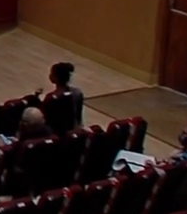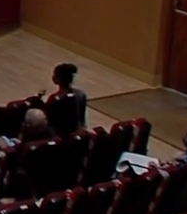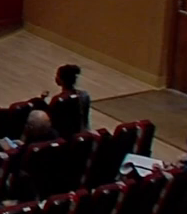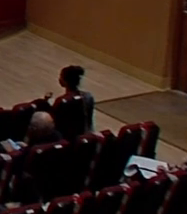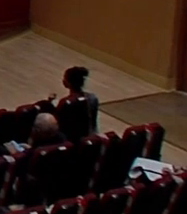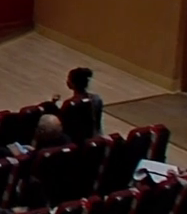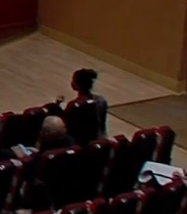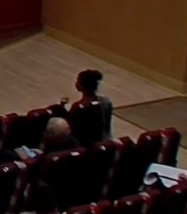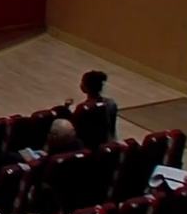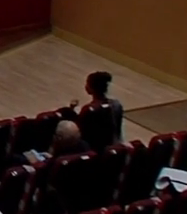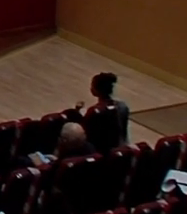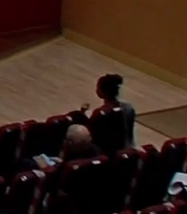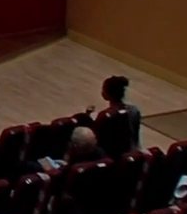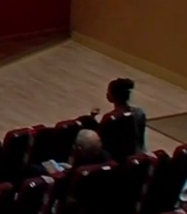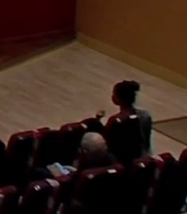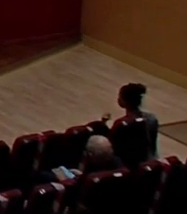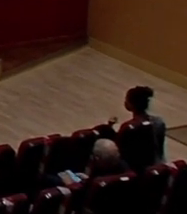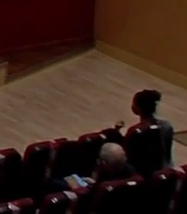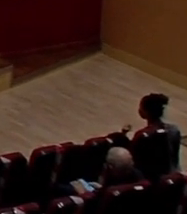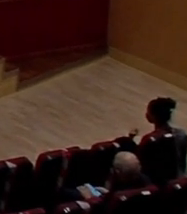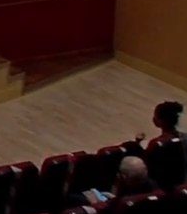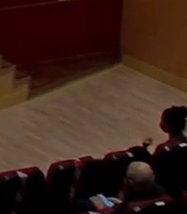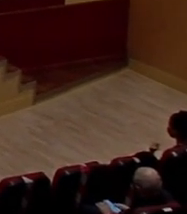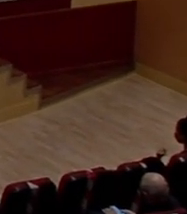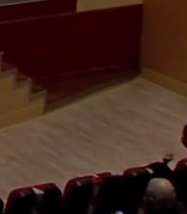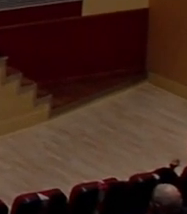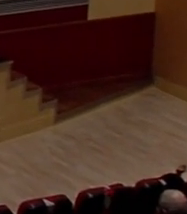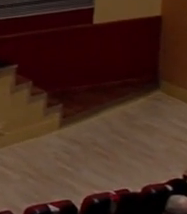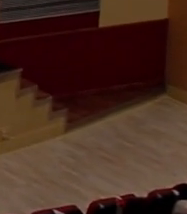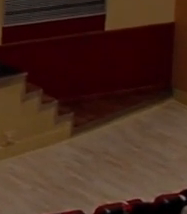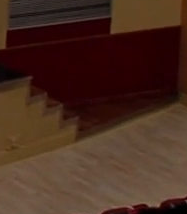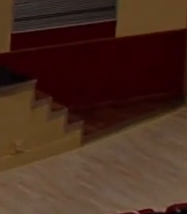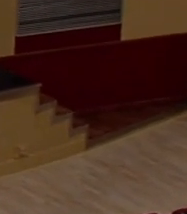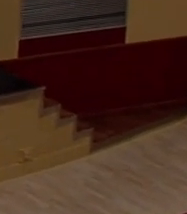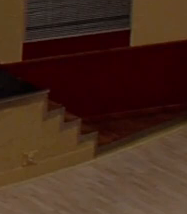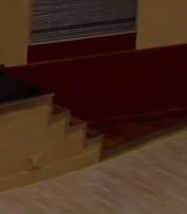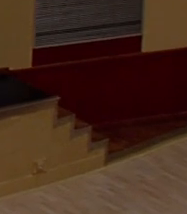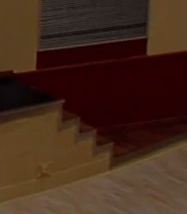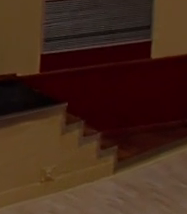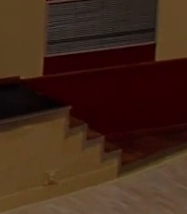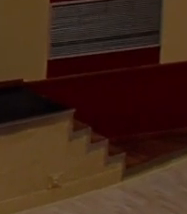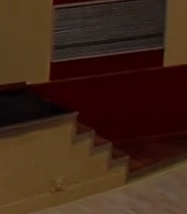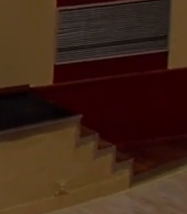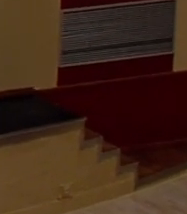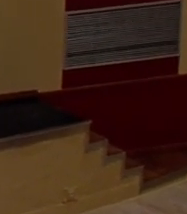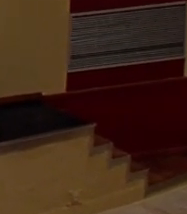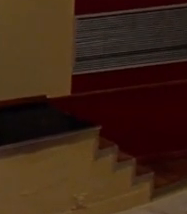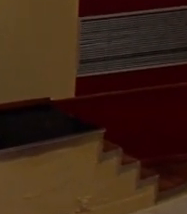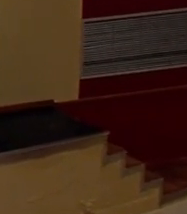en general y el compromiso que deben adoptar. Esperemos que nos puedas dar luz y, sobre